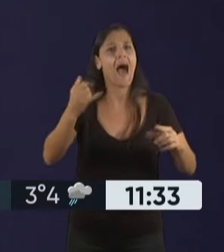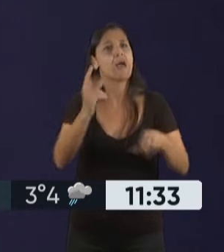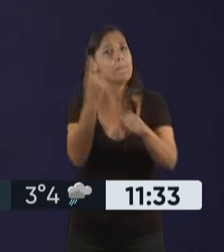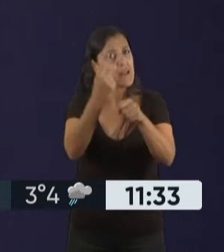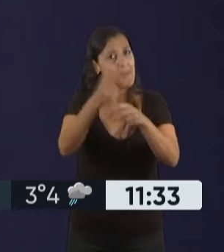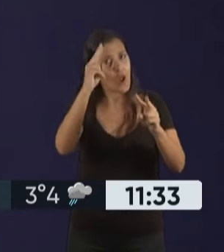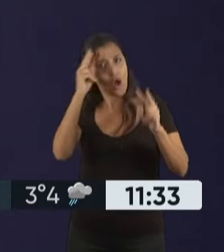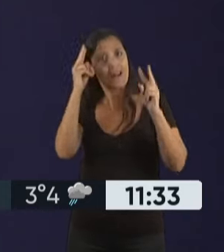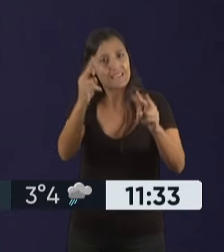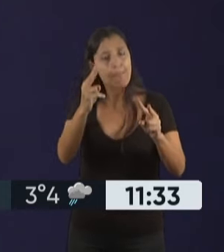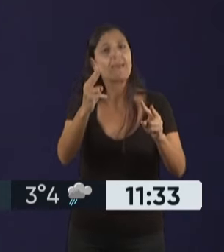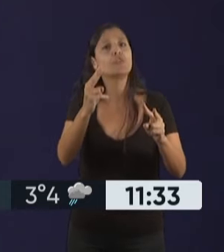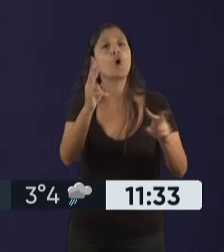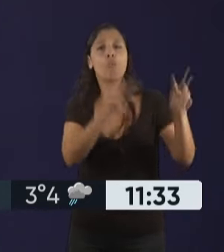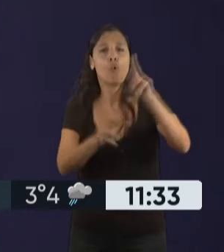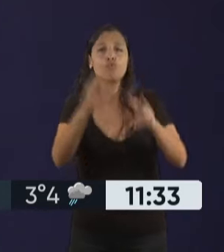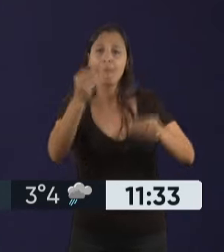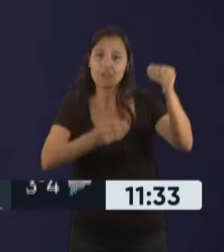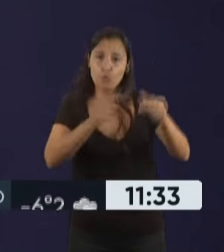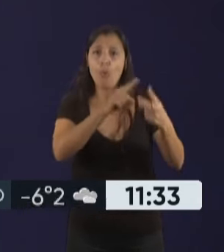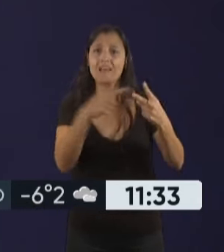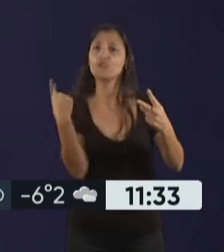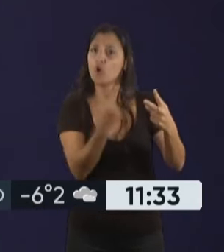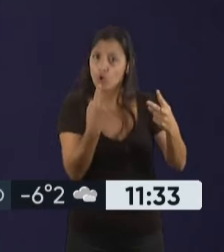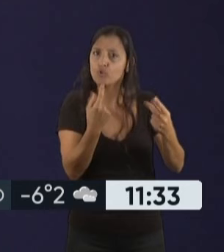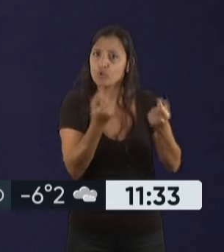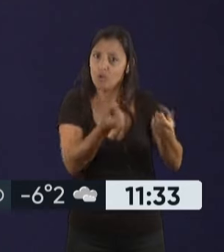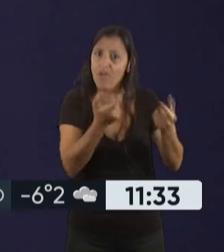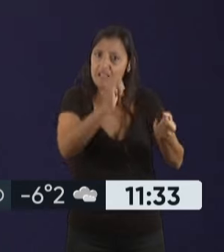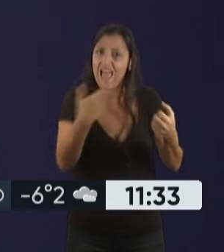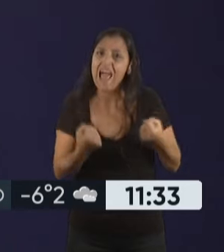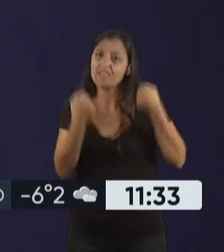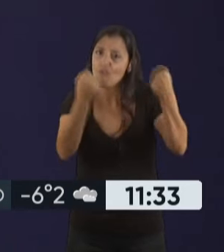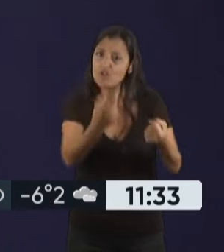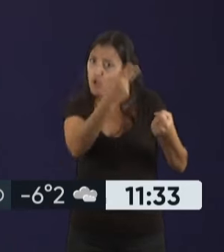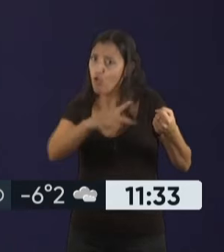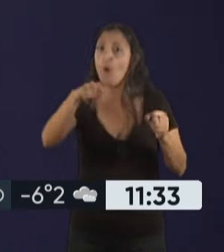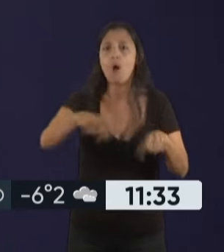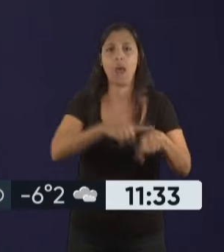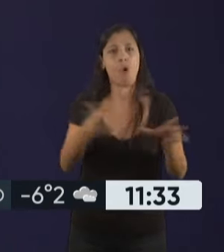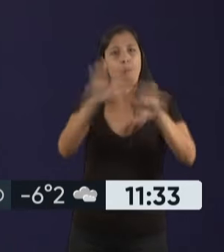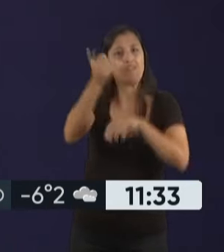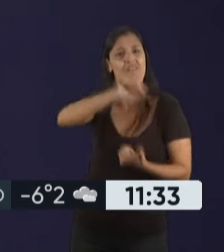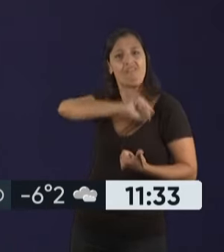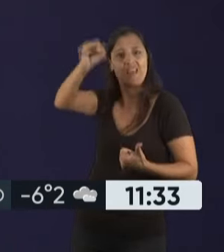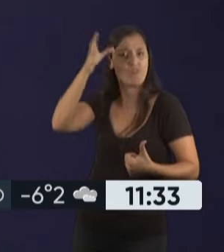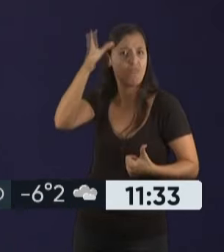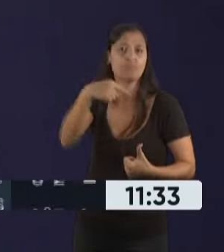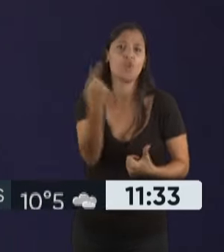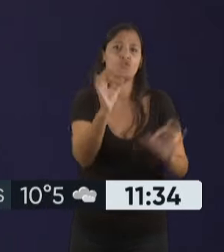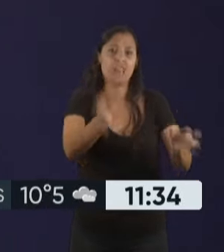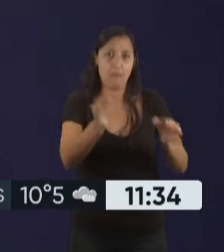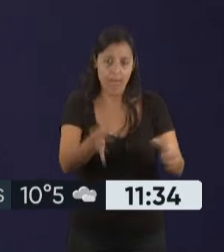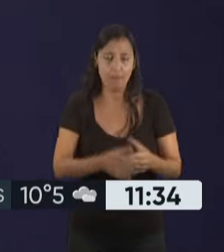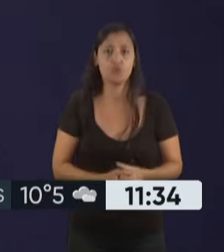por la restricción presupuestaria Por supuesto que vamos a iremos haciendo todos los esfuerzos en un contexto inflacionario Por supuesto que todos conocemos